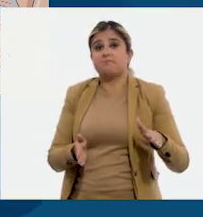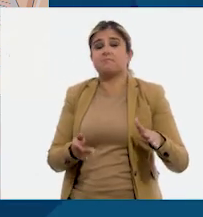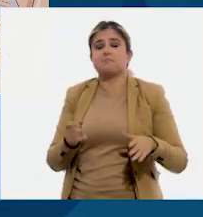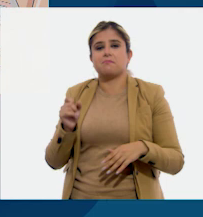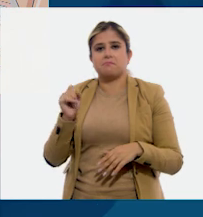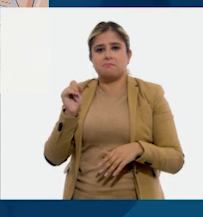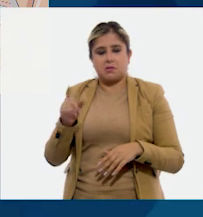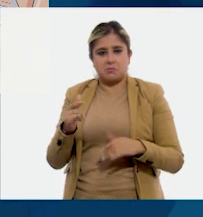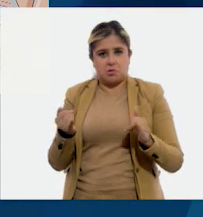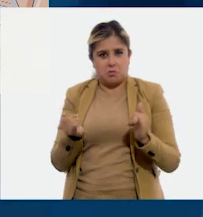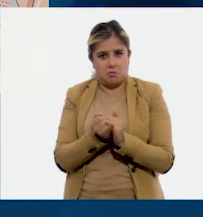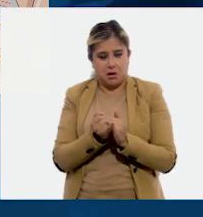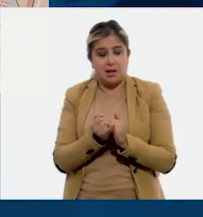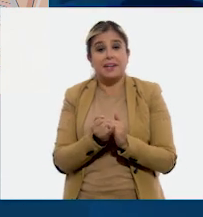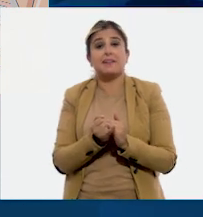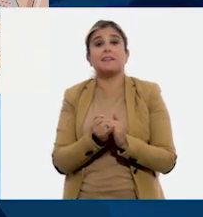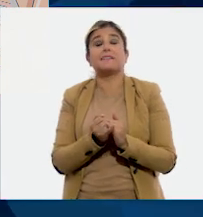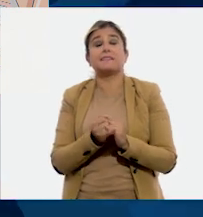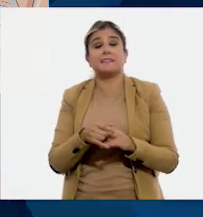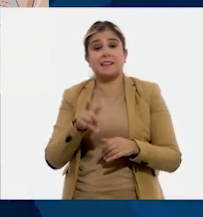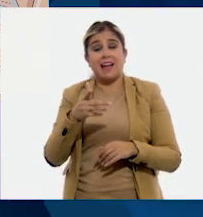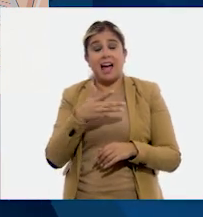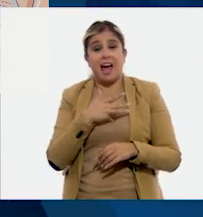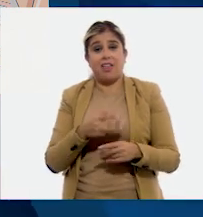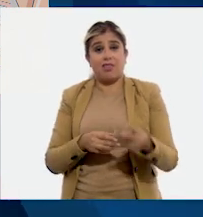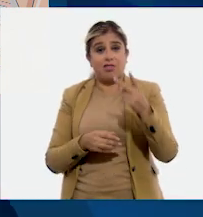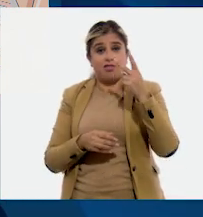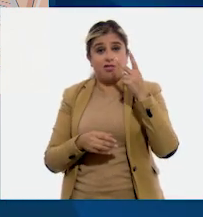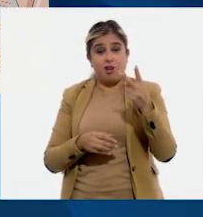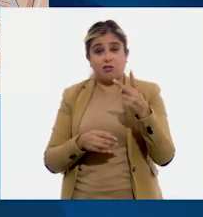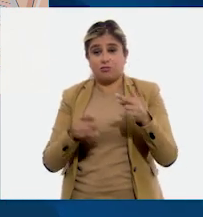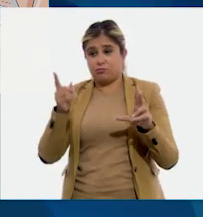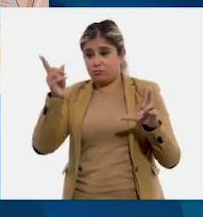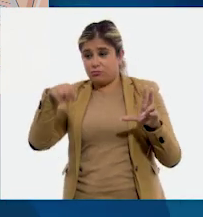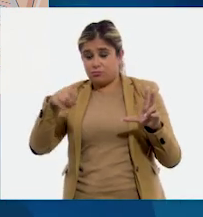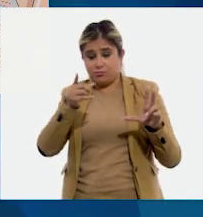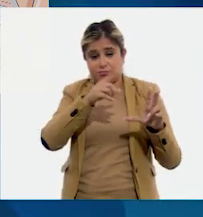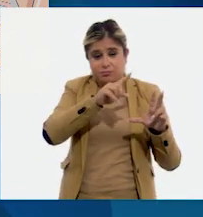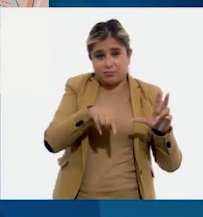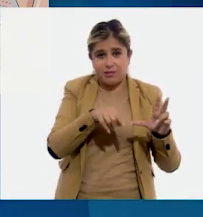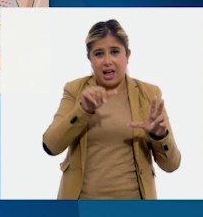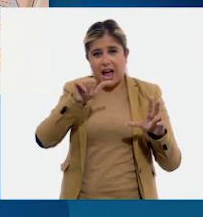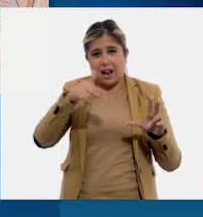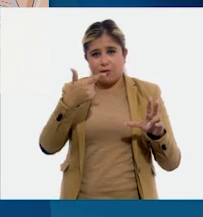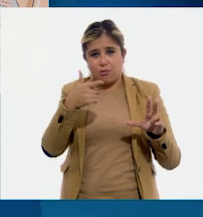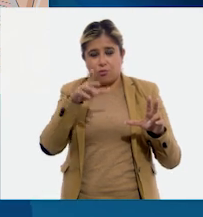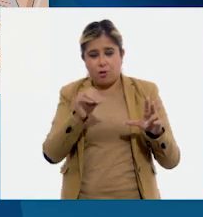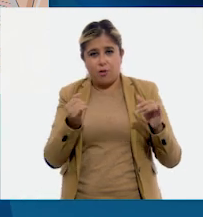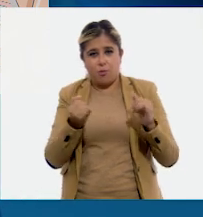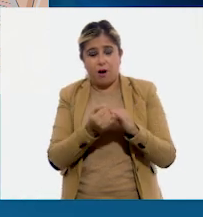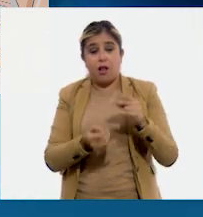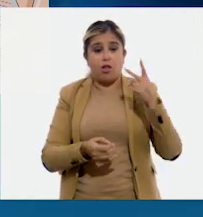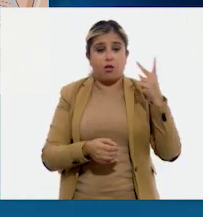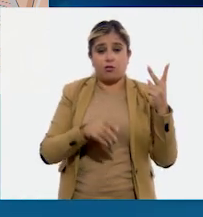sí. También tienen 2 pares de ángulos iguales, 2 agudos